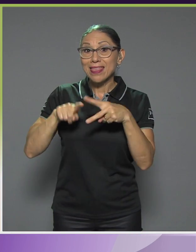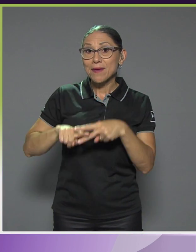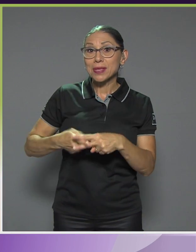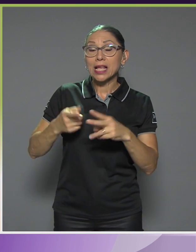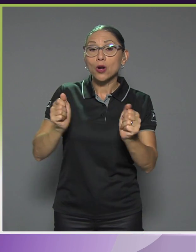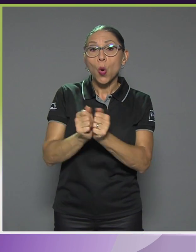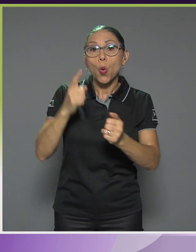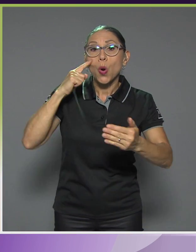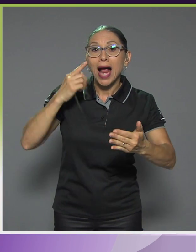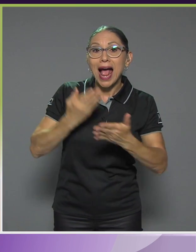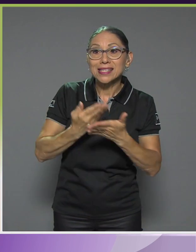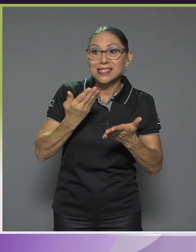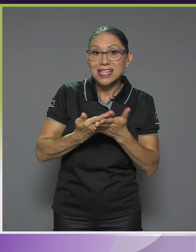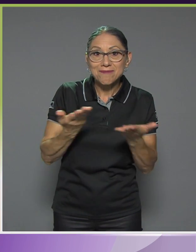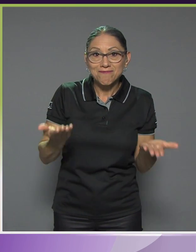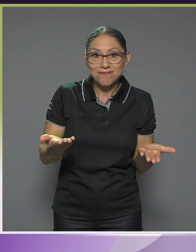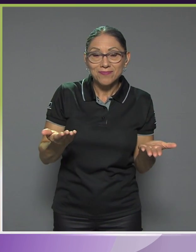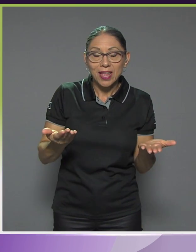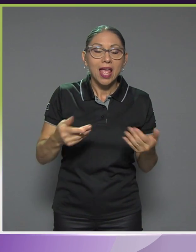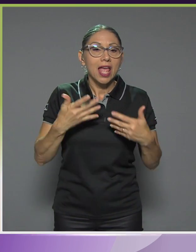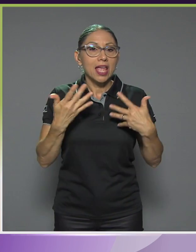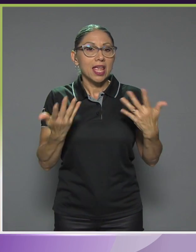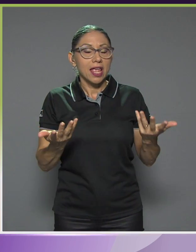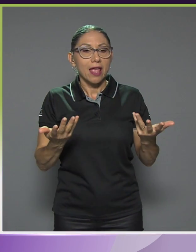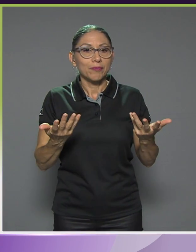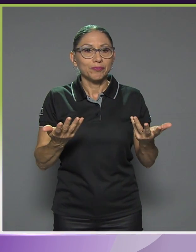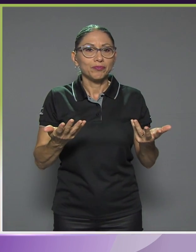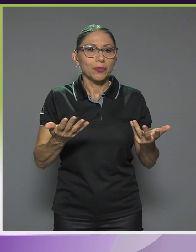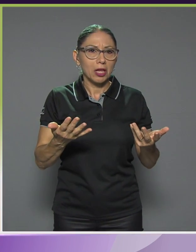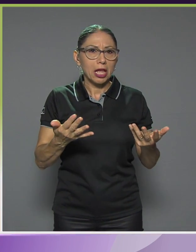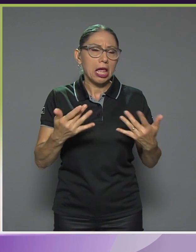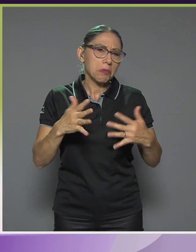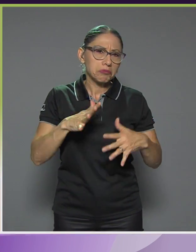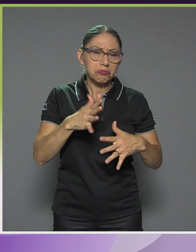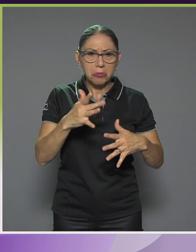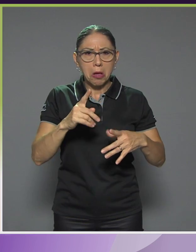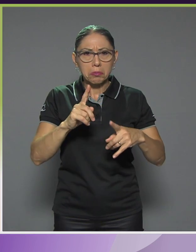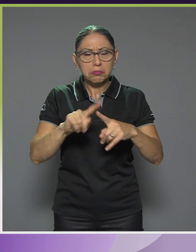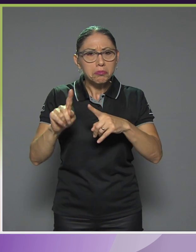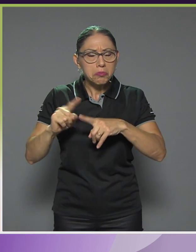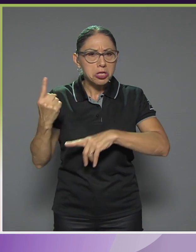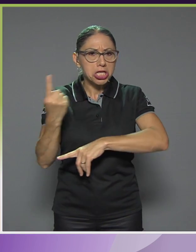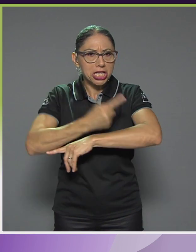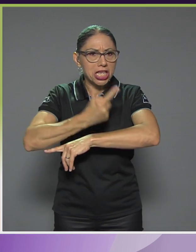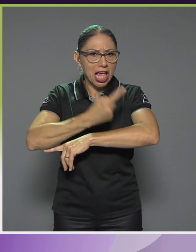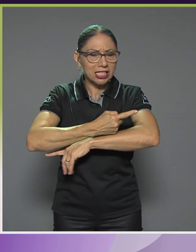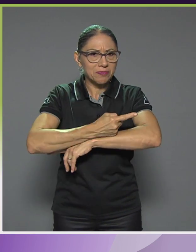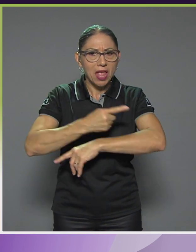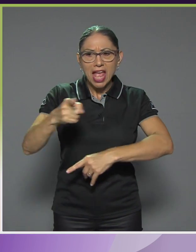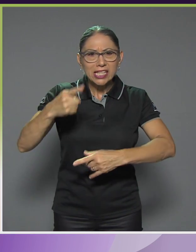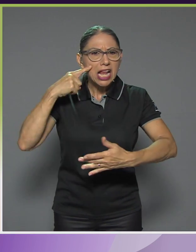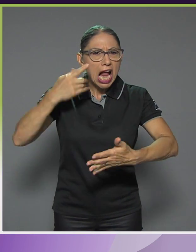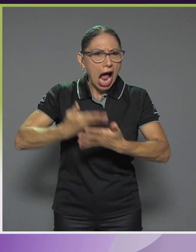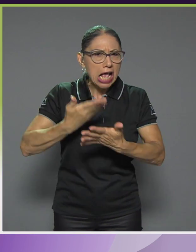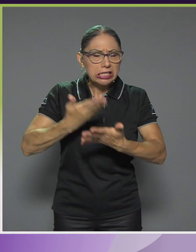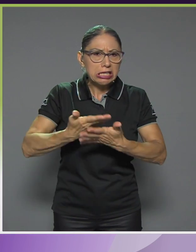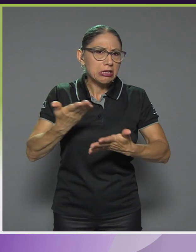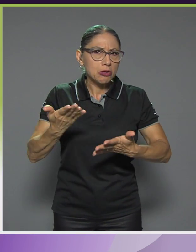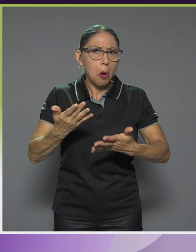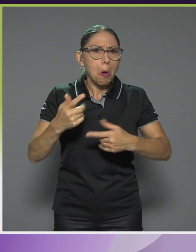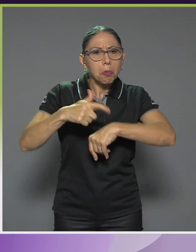que uno entiende pero unos buenos días acá sin duda como unas semanas